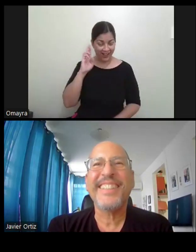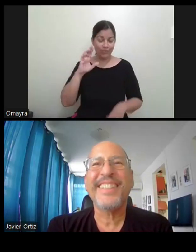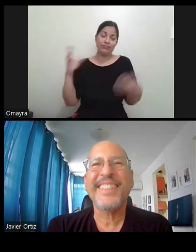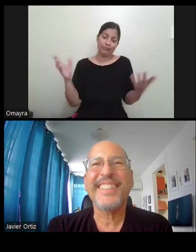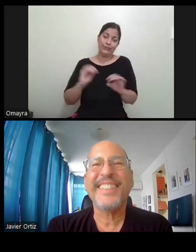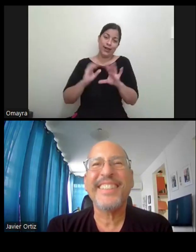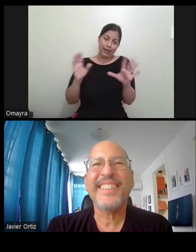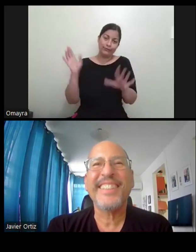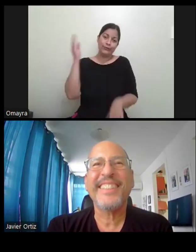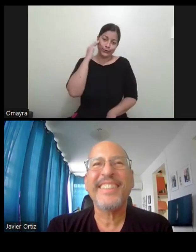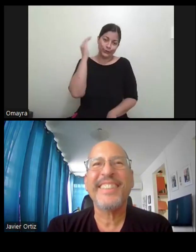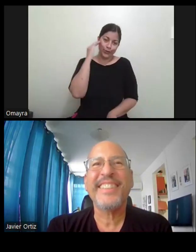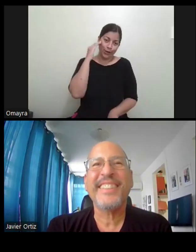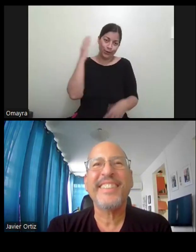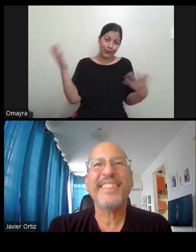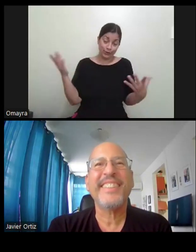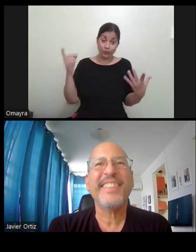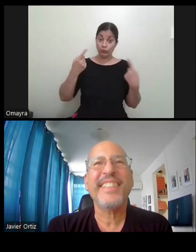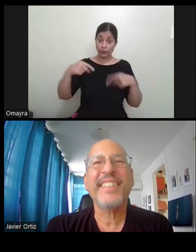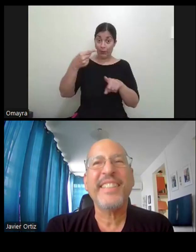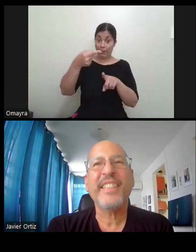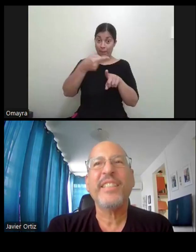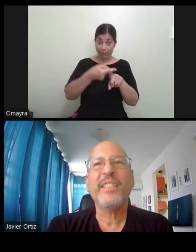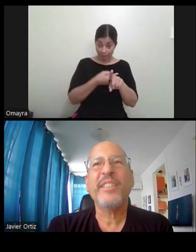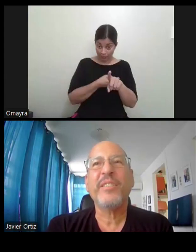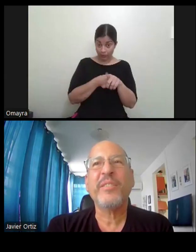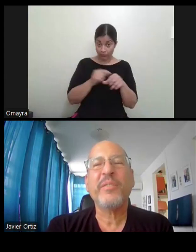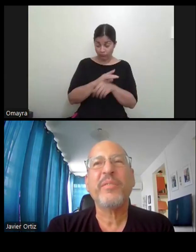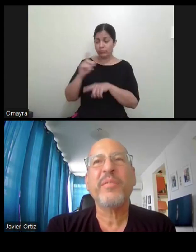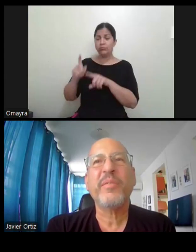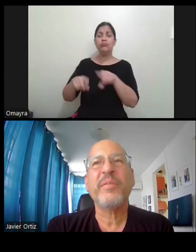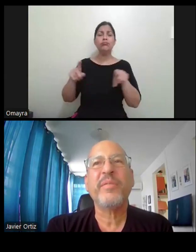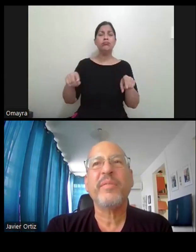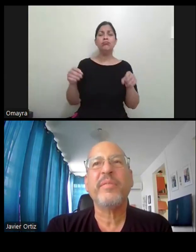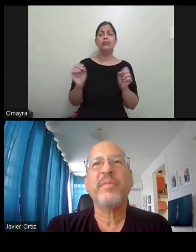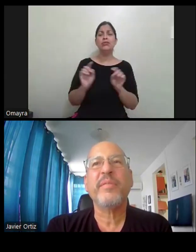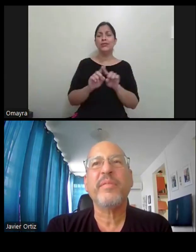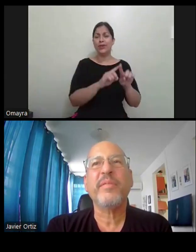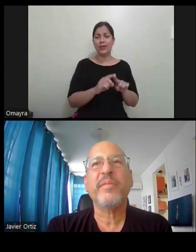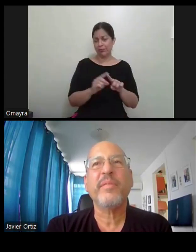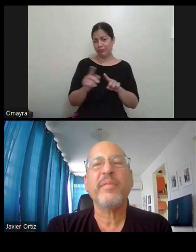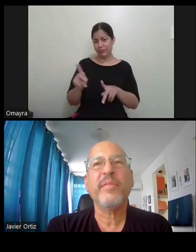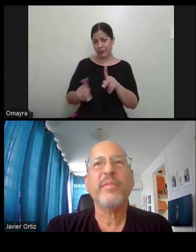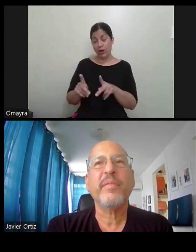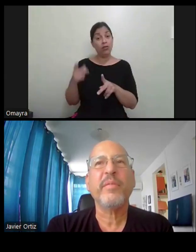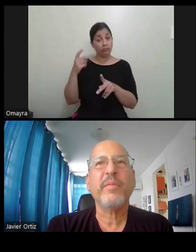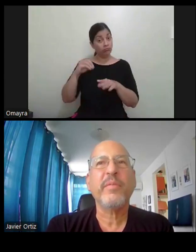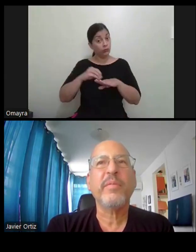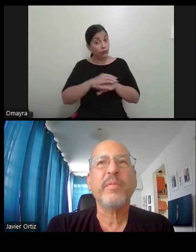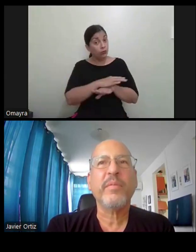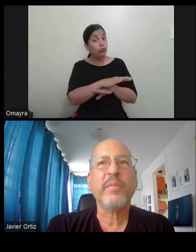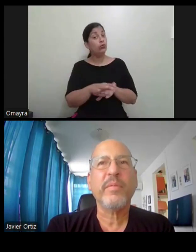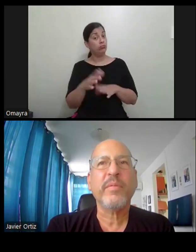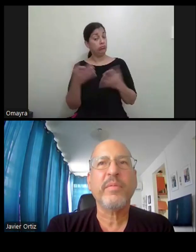usted sabe que durante todo este mes hemos tenido diferentes personalidades que influyen en las comunicaciones para que usted